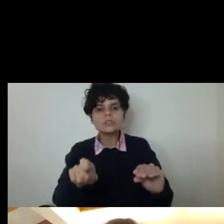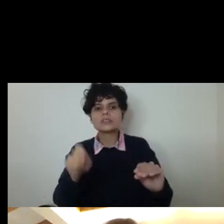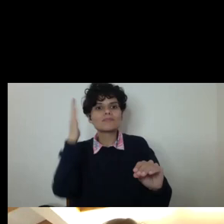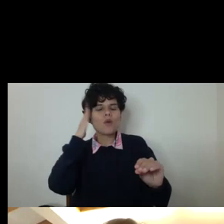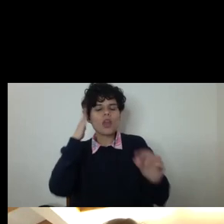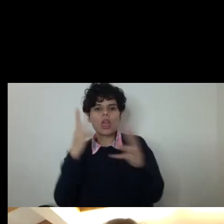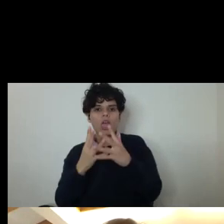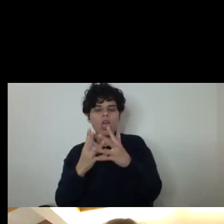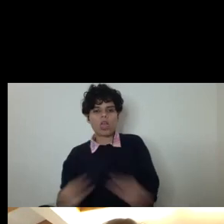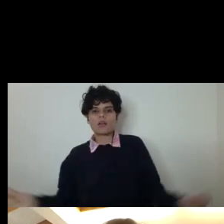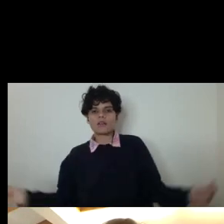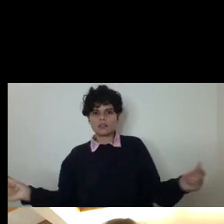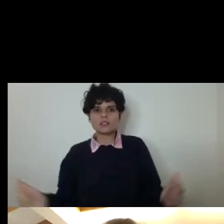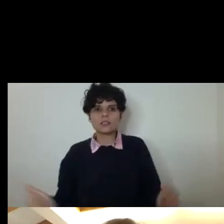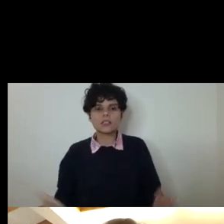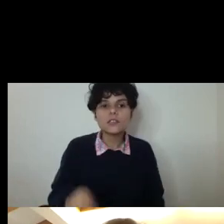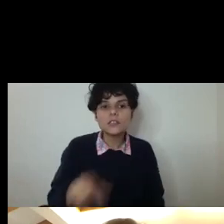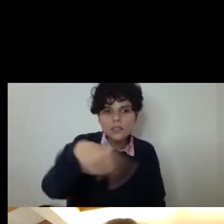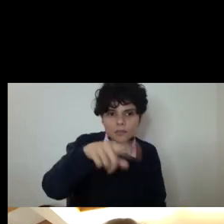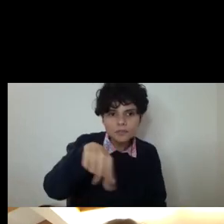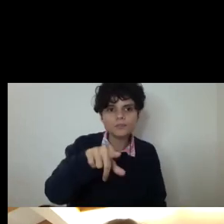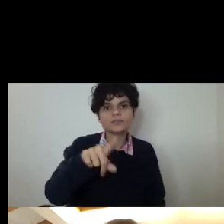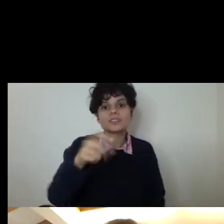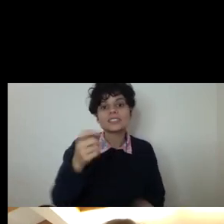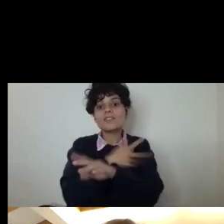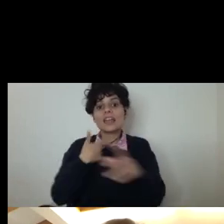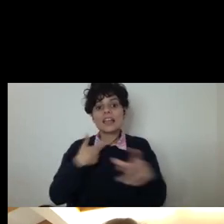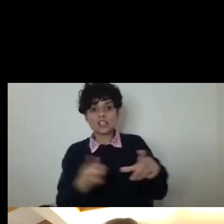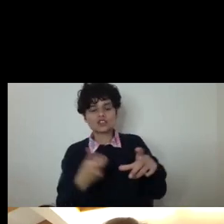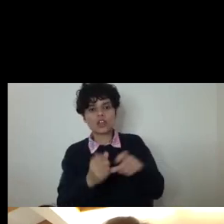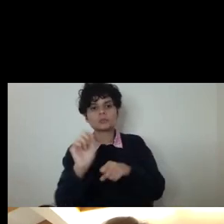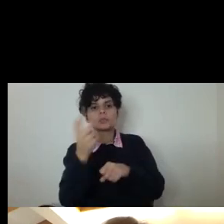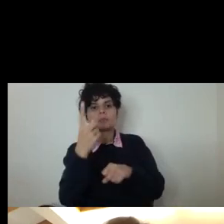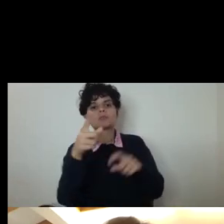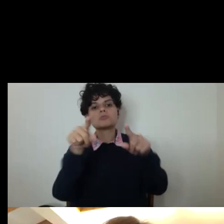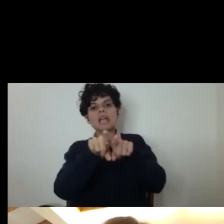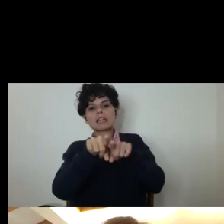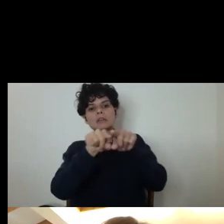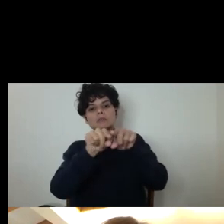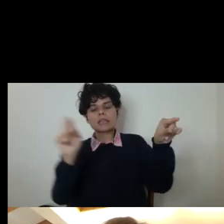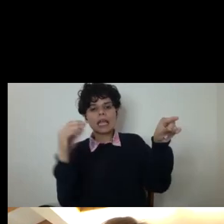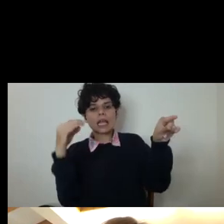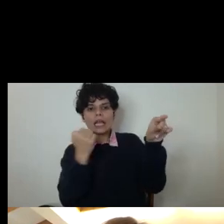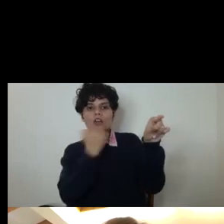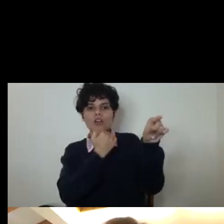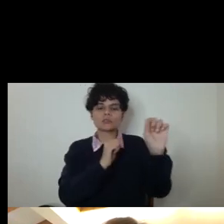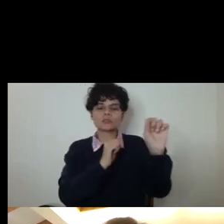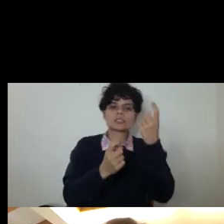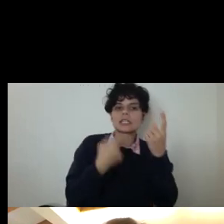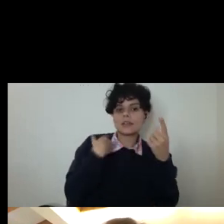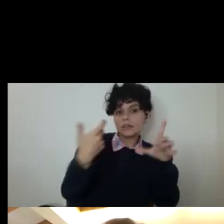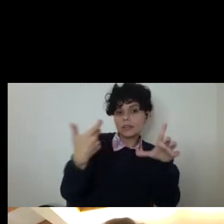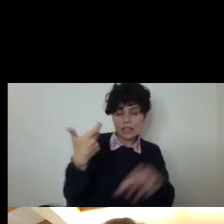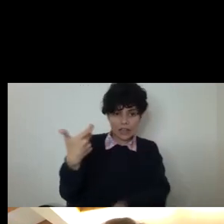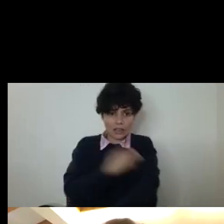que antes de las inyecciones se ve el número de errores que hacen los dos grupos de ratas, los que son inyectados con una